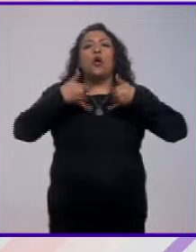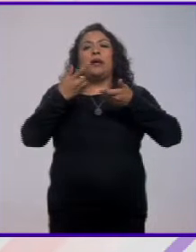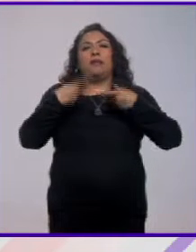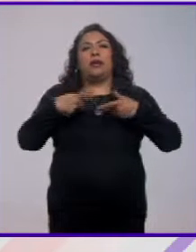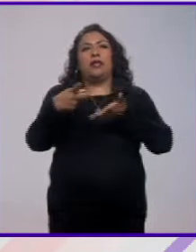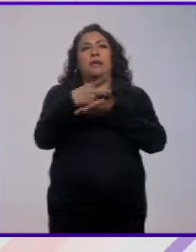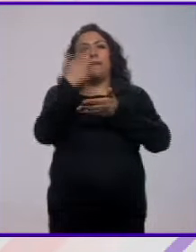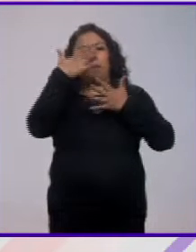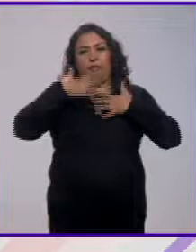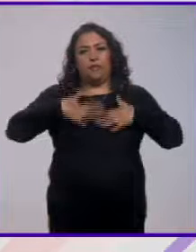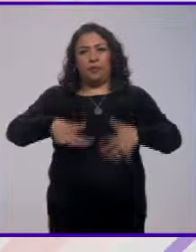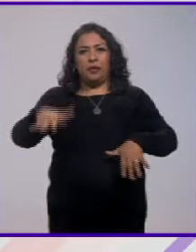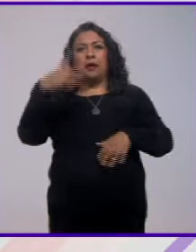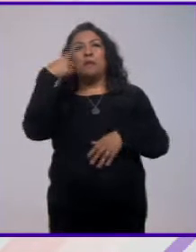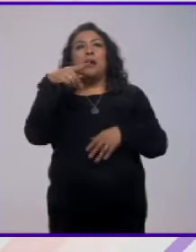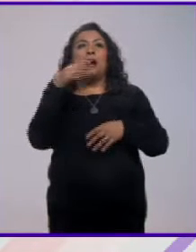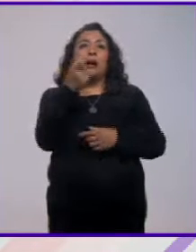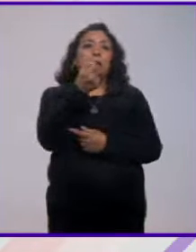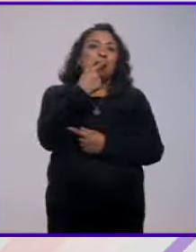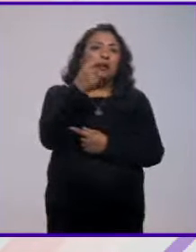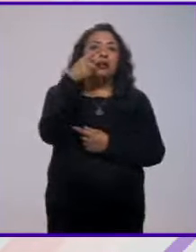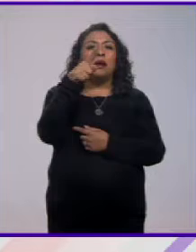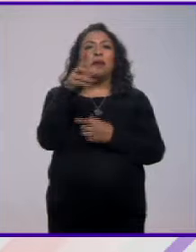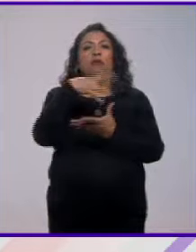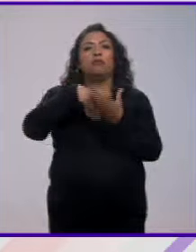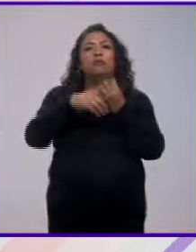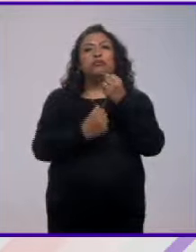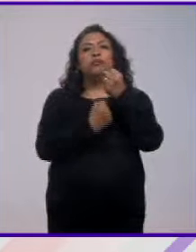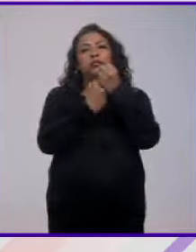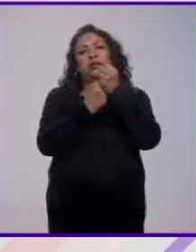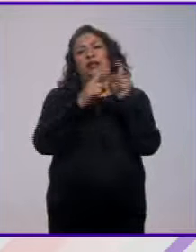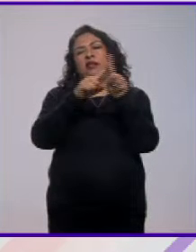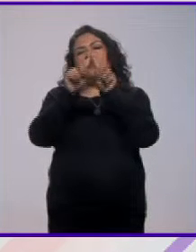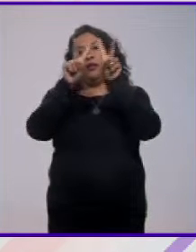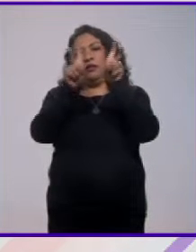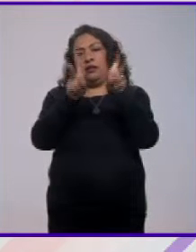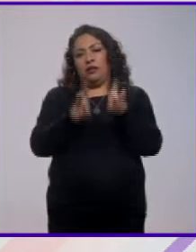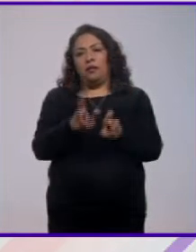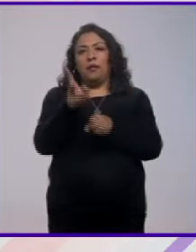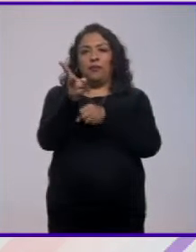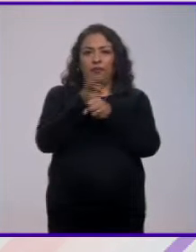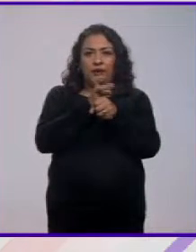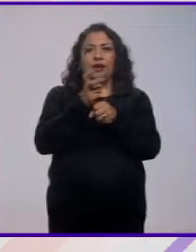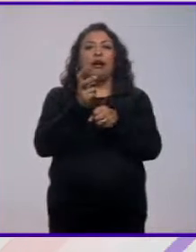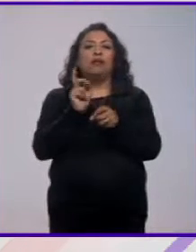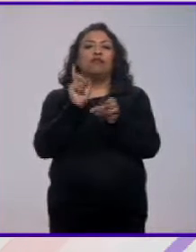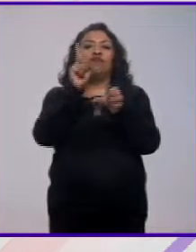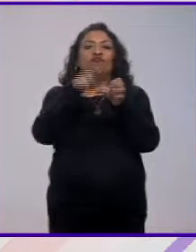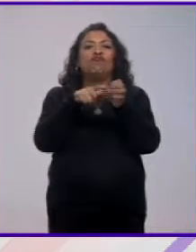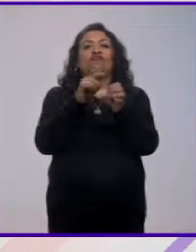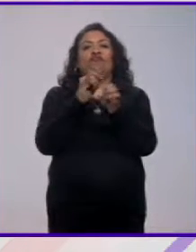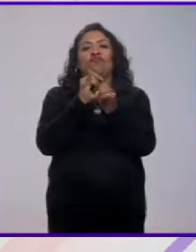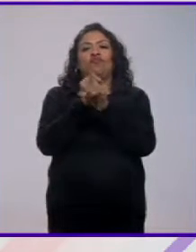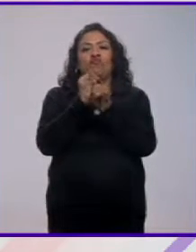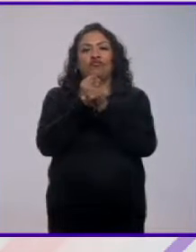la indumentaria, el diseño para la medicina y la sustentabilidad, entre otros. Te invitamos a que nos sigas en nuestras redes sociales y a que nos leas